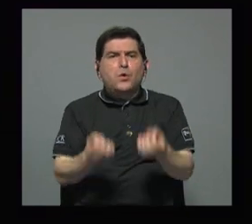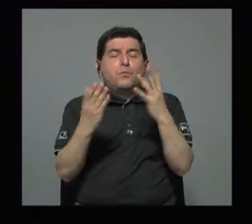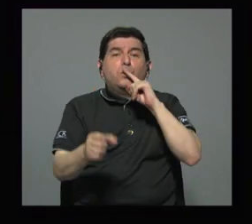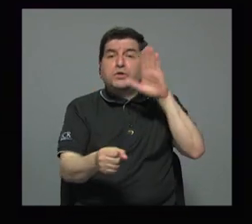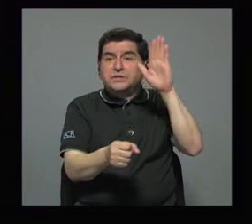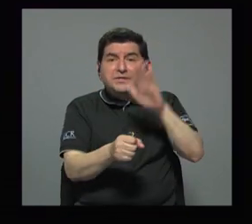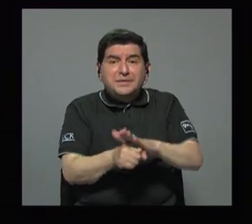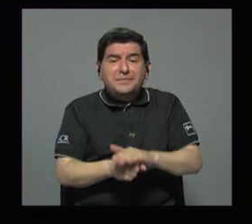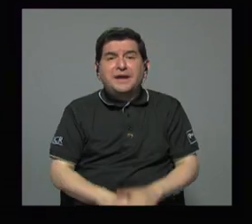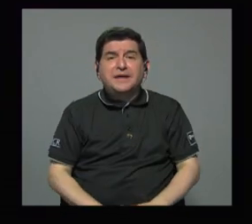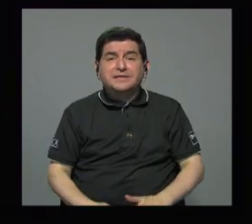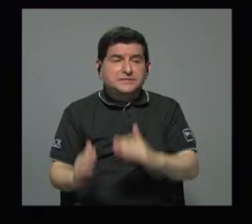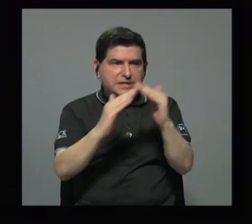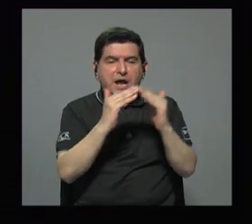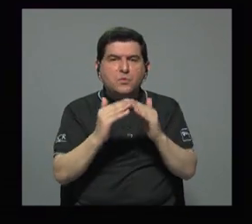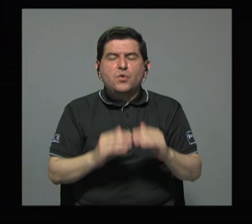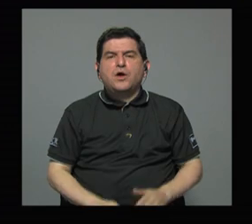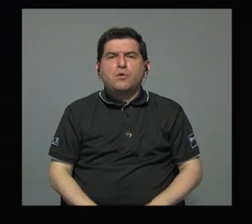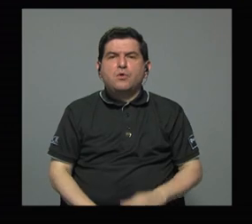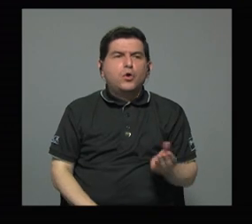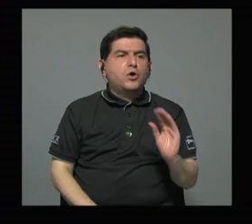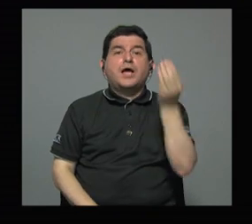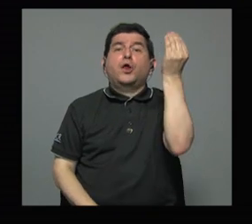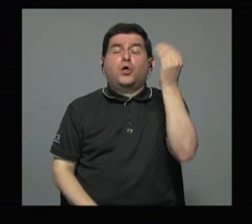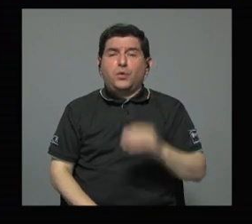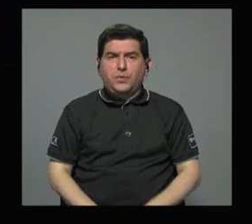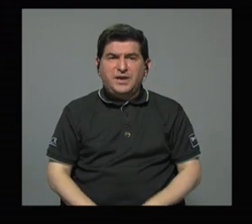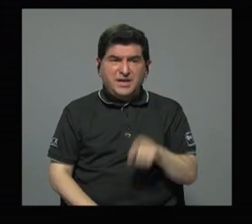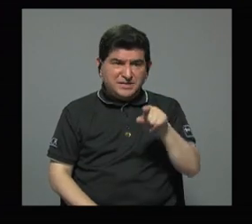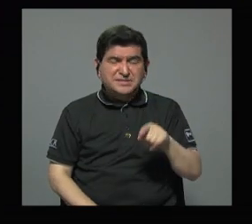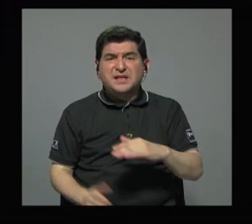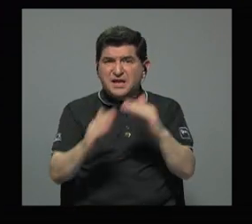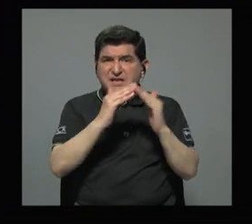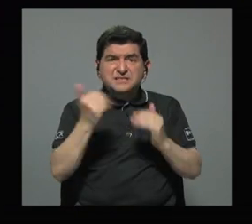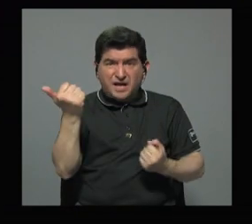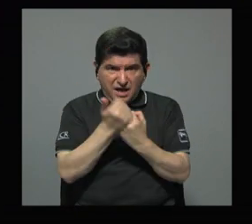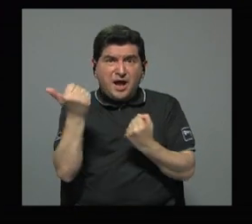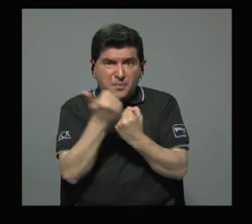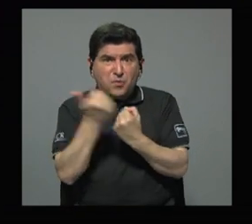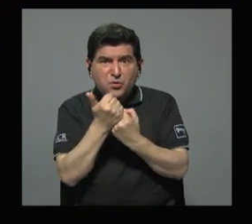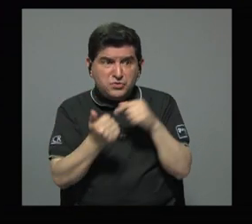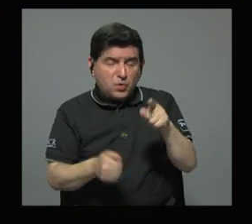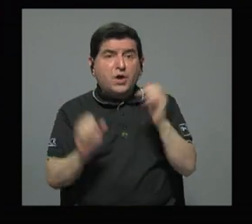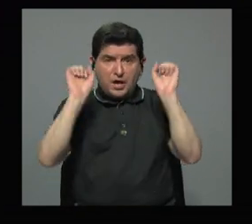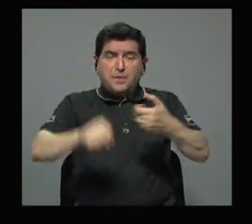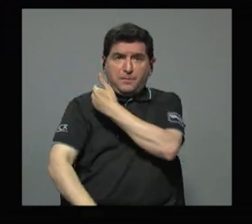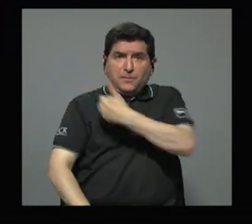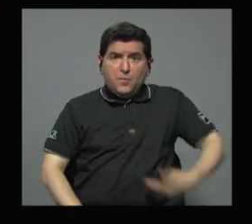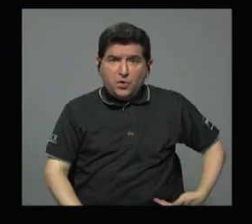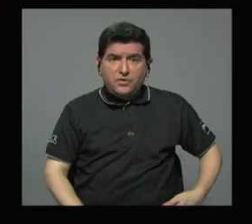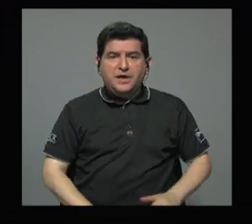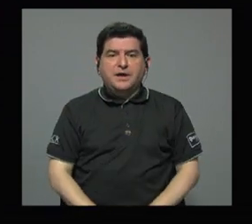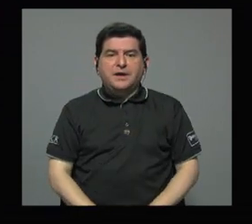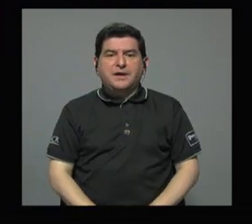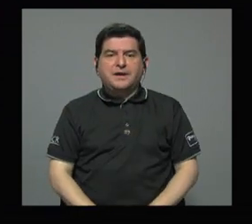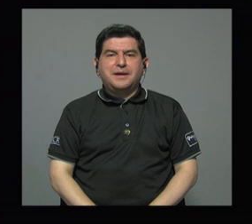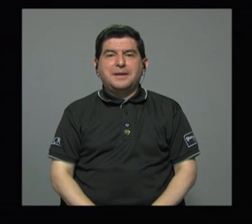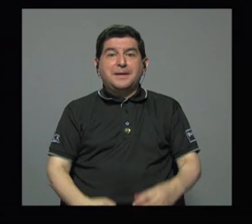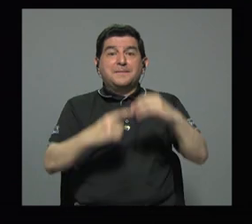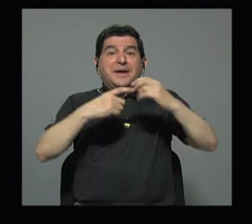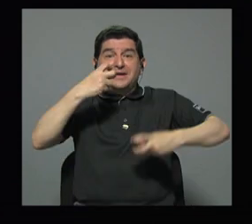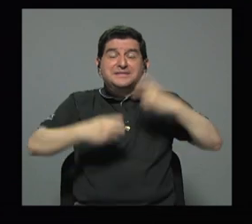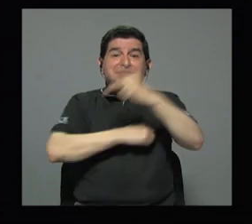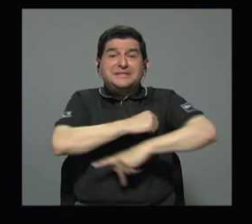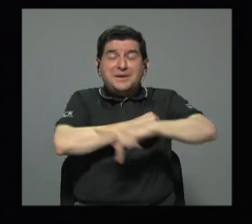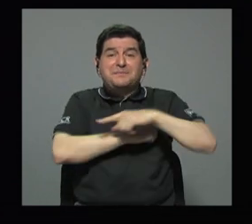promesas que se le hizo al pueblo de la comunidad joven que mucha de esa comunidad lo apoyó para que llegara su presidencia uno de los mayores problemas